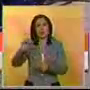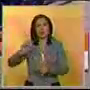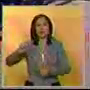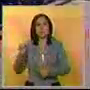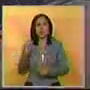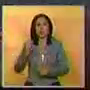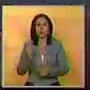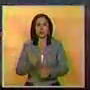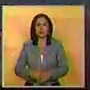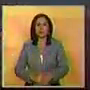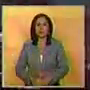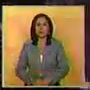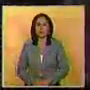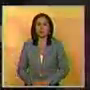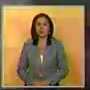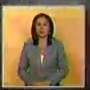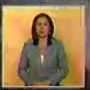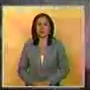policías.